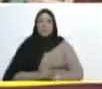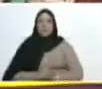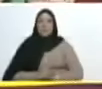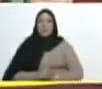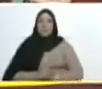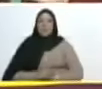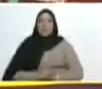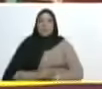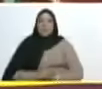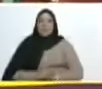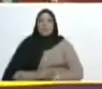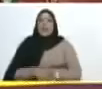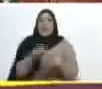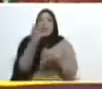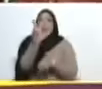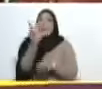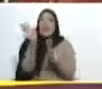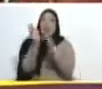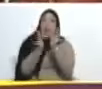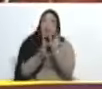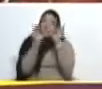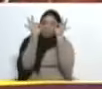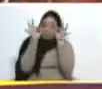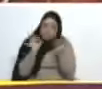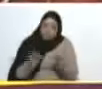Y exactamente un 3 de abril,